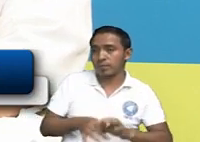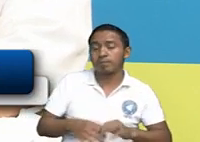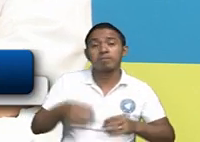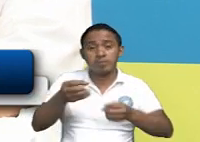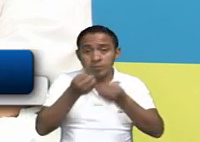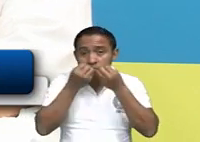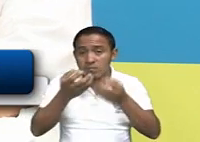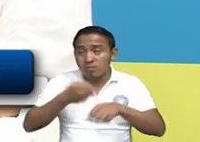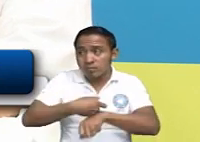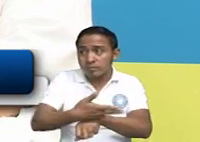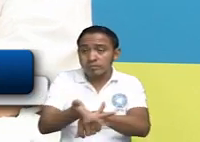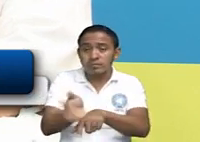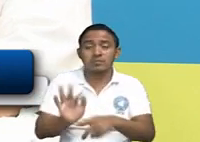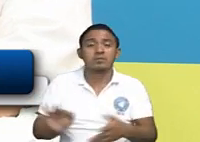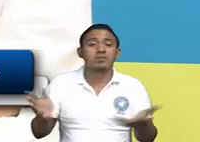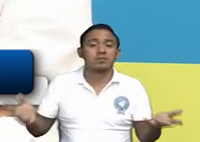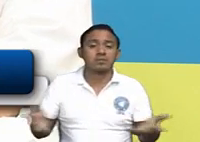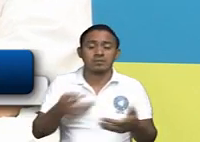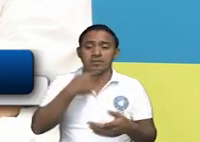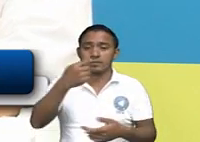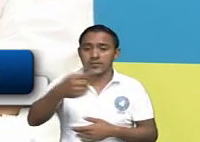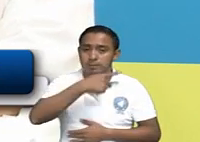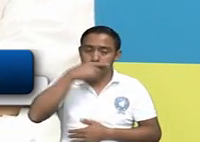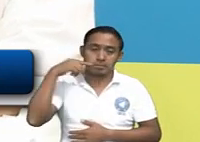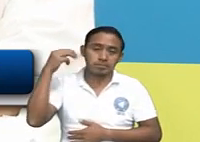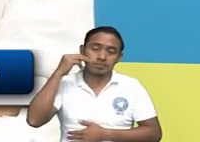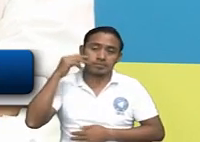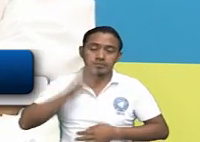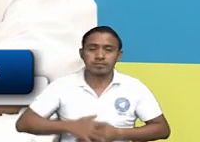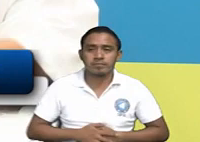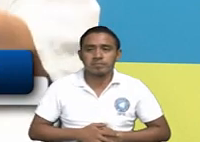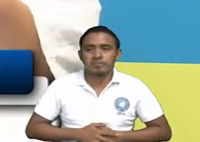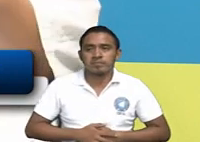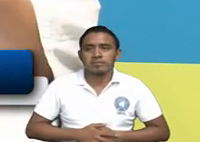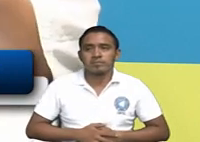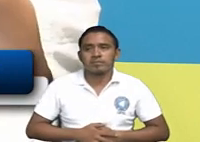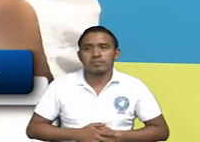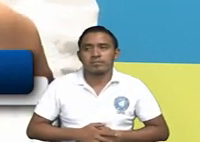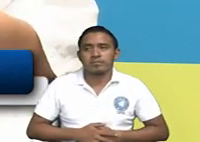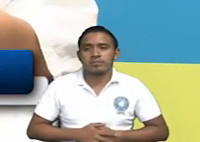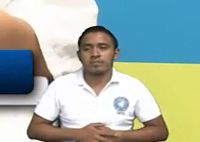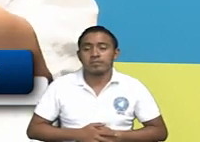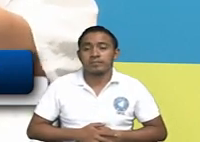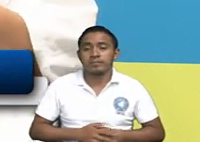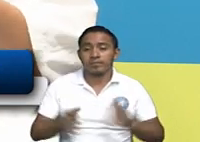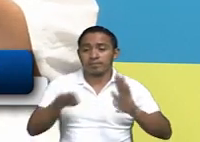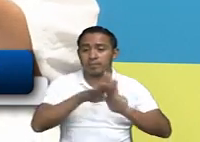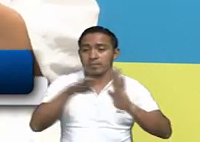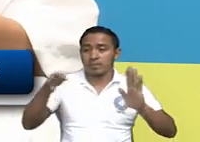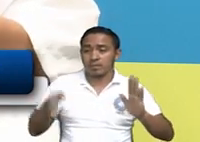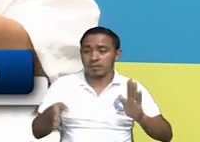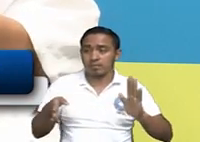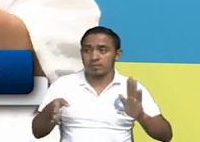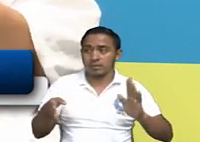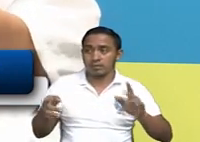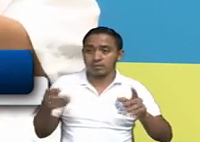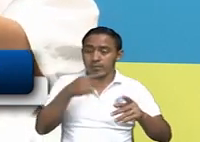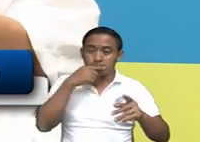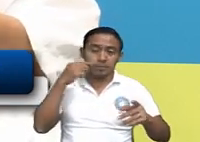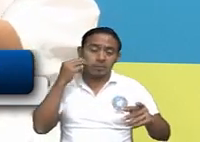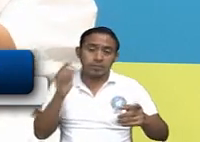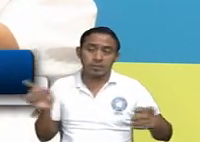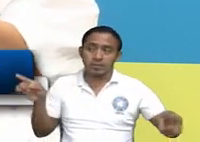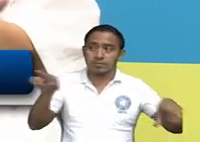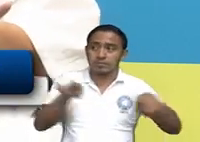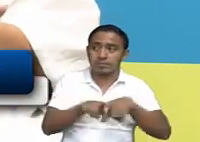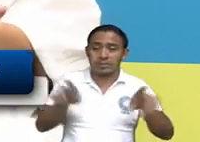verdad es importante decírselo a los padres y a las madres. La cama de la pareja adulta